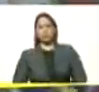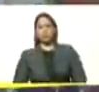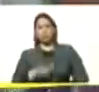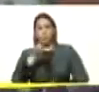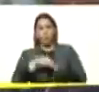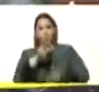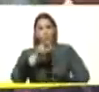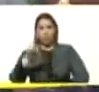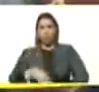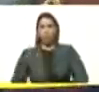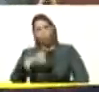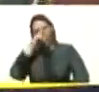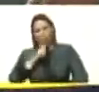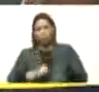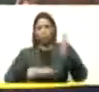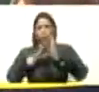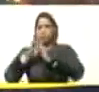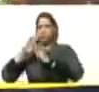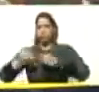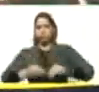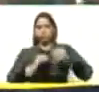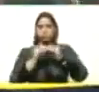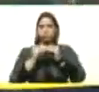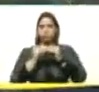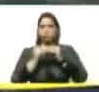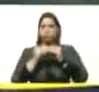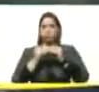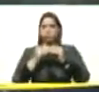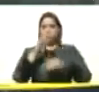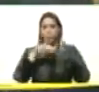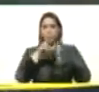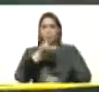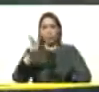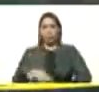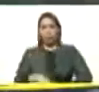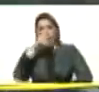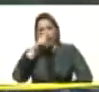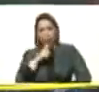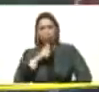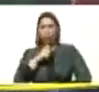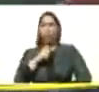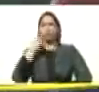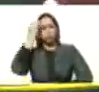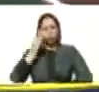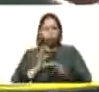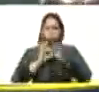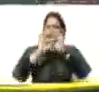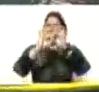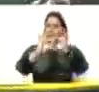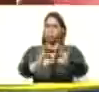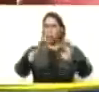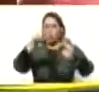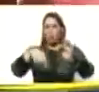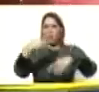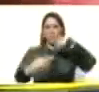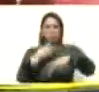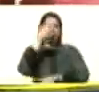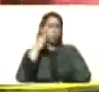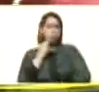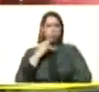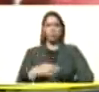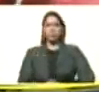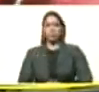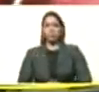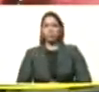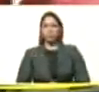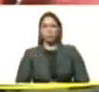2021, año de recuperación, 2022, año de consolidación de la revolución bolivariana